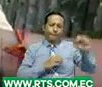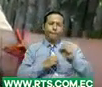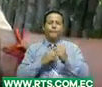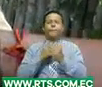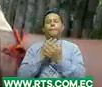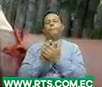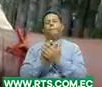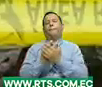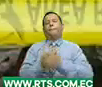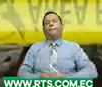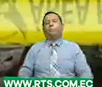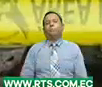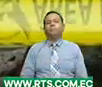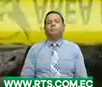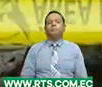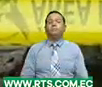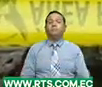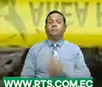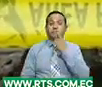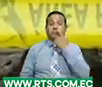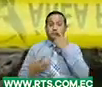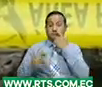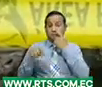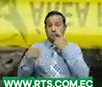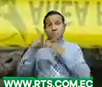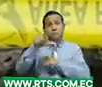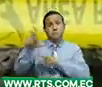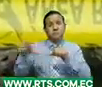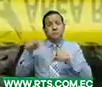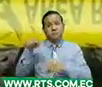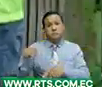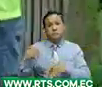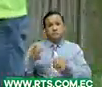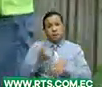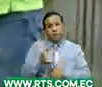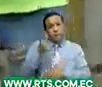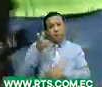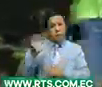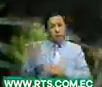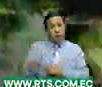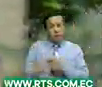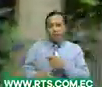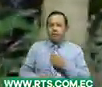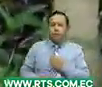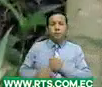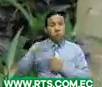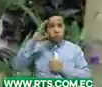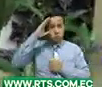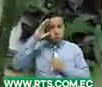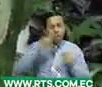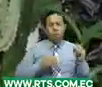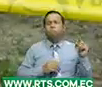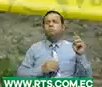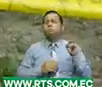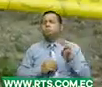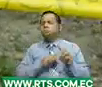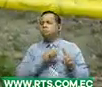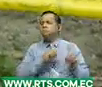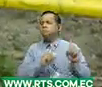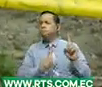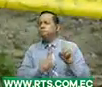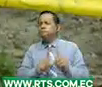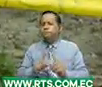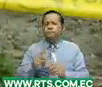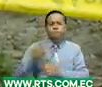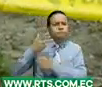participación de cada uno de ellos. Hasta la escena del crimen llegaron elementos de unidades especializadas para recabar indicios y revisar